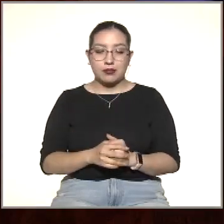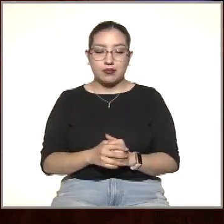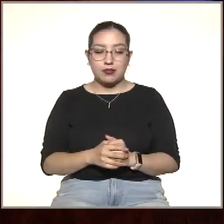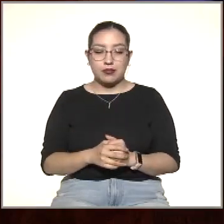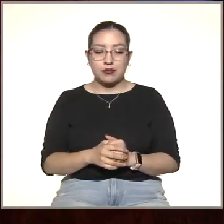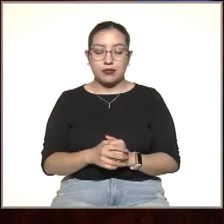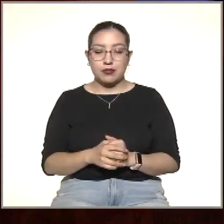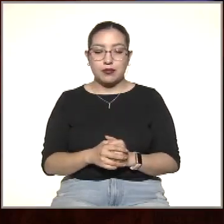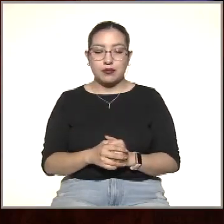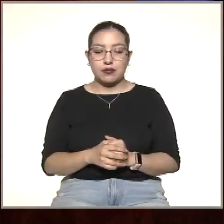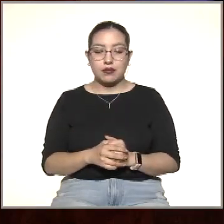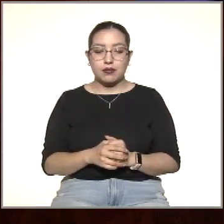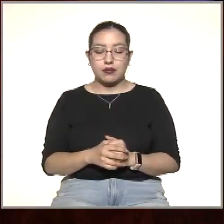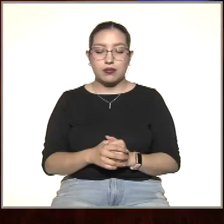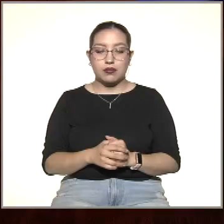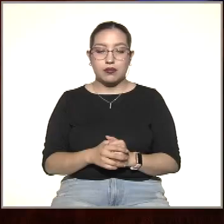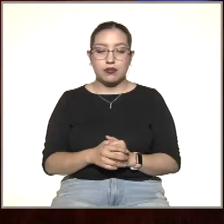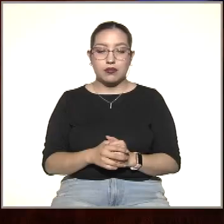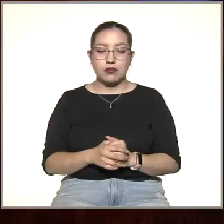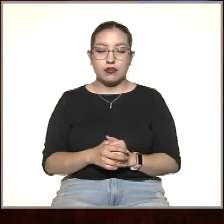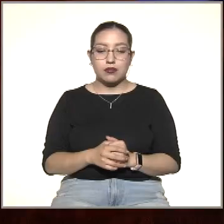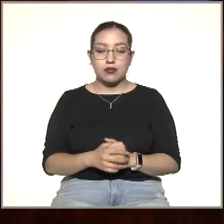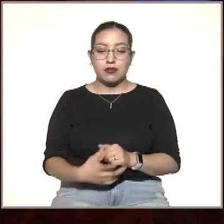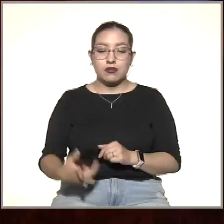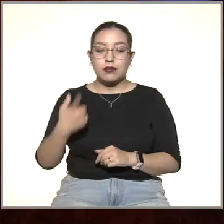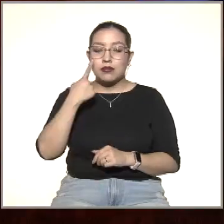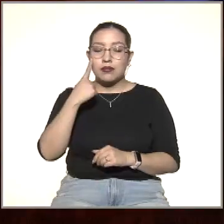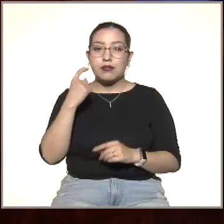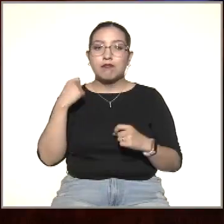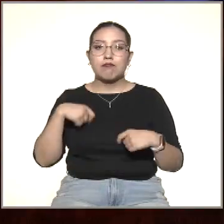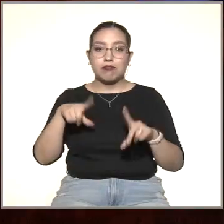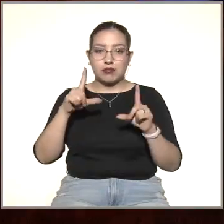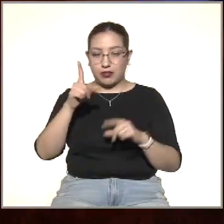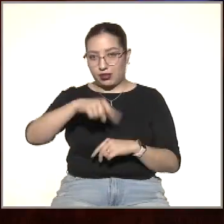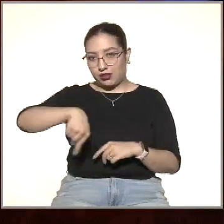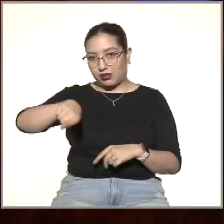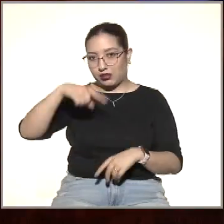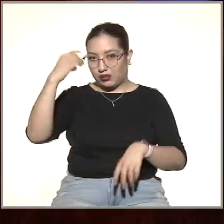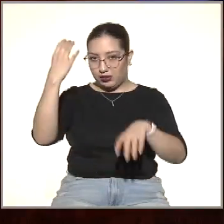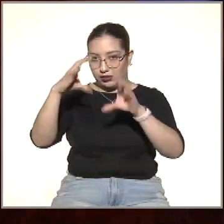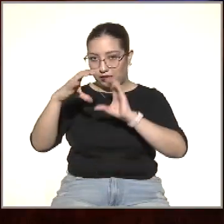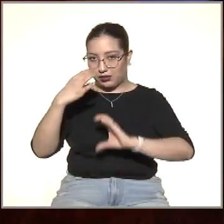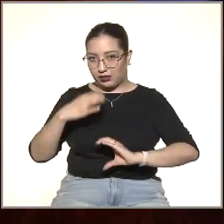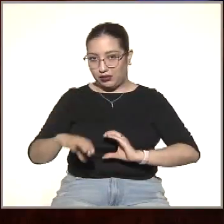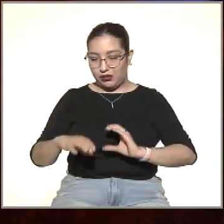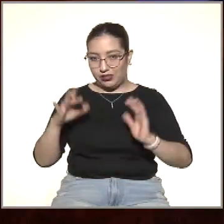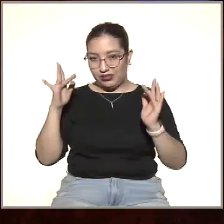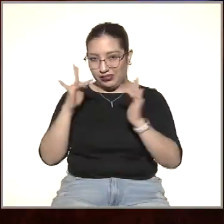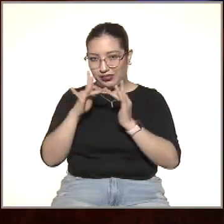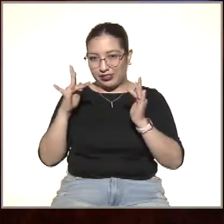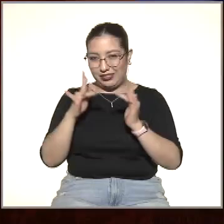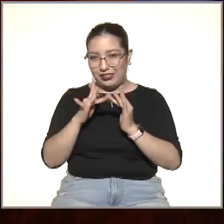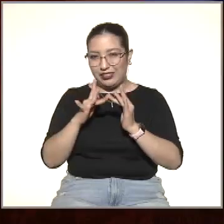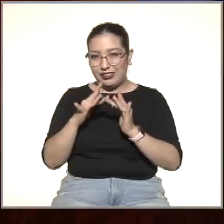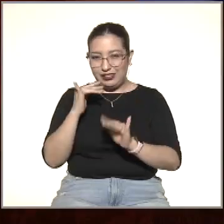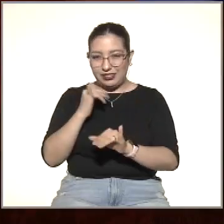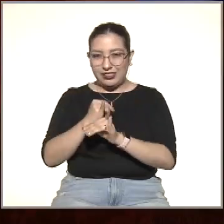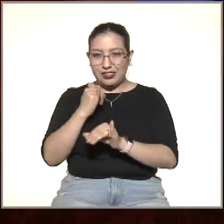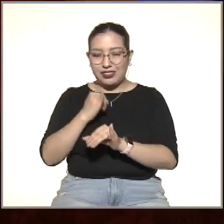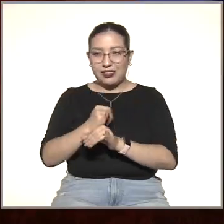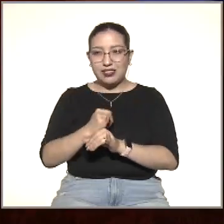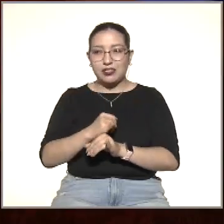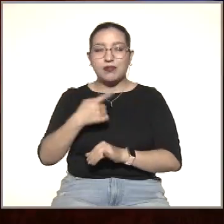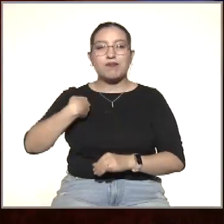qué opina sobre esta opinión, vamos a ver también lo que ustedes comentaron en redes sociales en la cápsula, porque les preguntamos cuáles eran